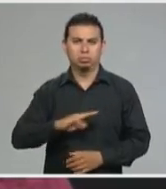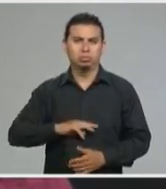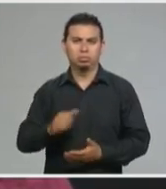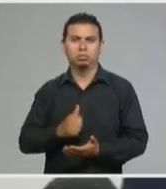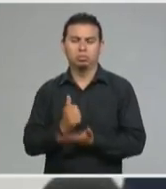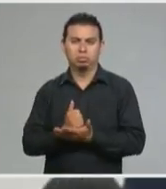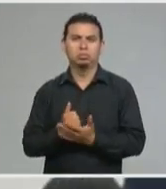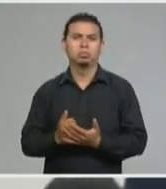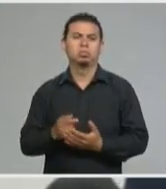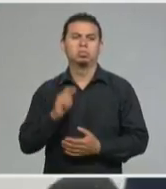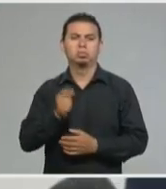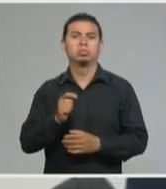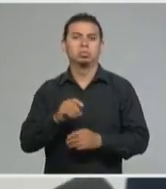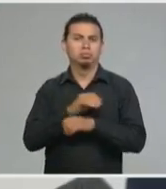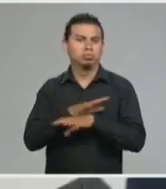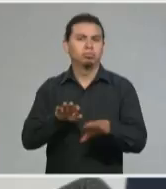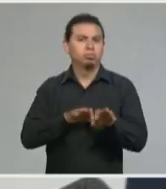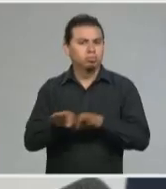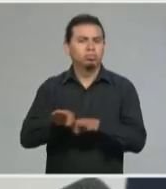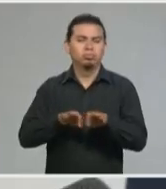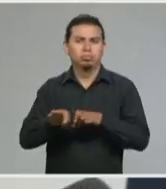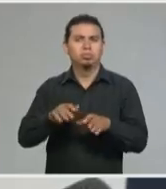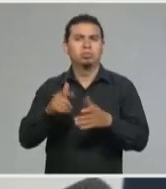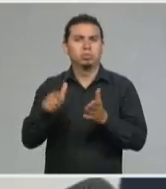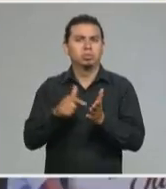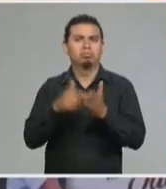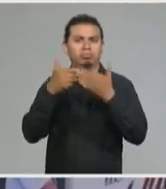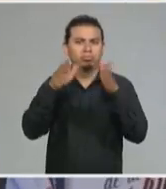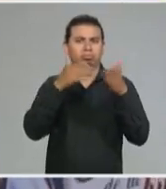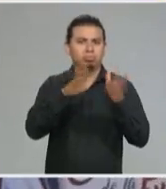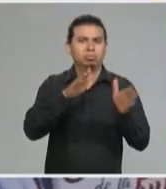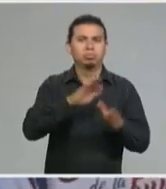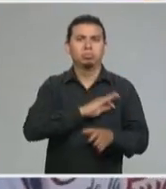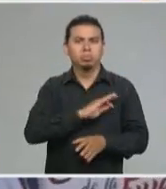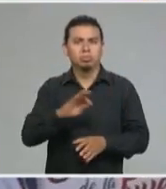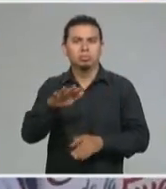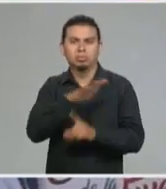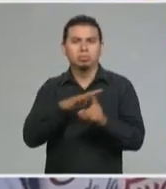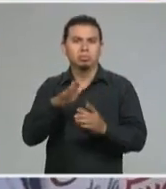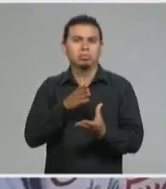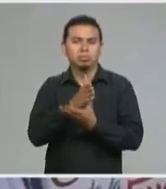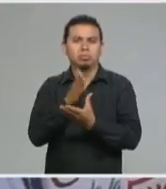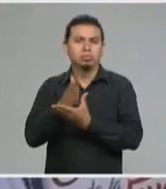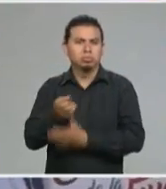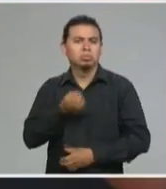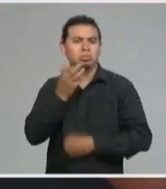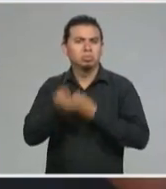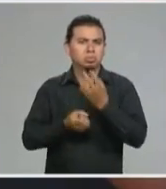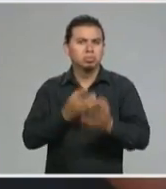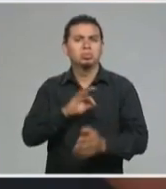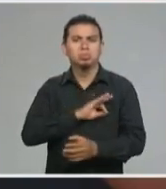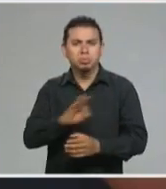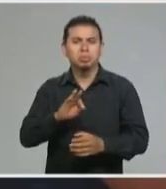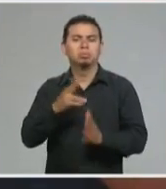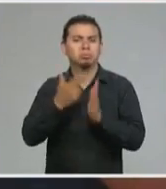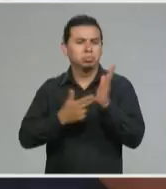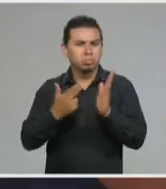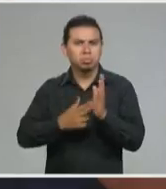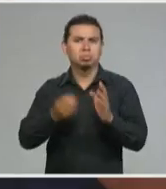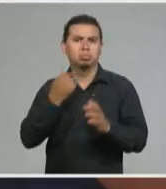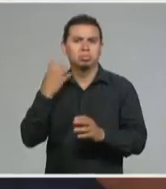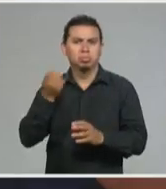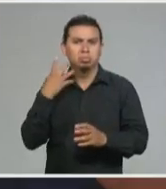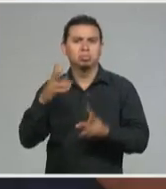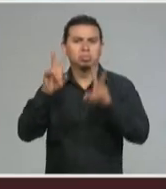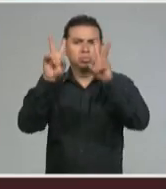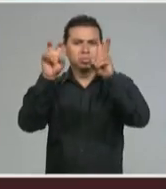ciudad anuncia que abrirán espacios para que puedan expresarse, además de recibir talleres,